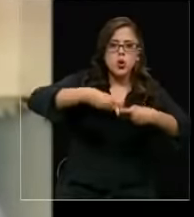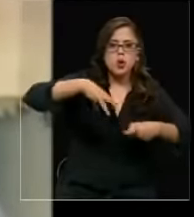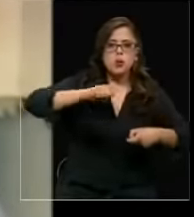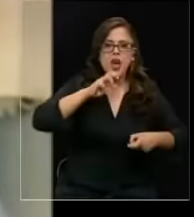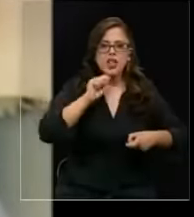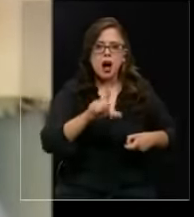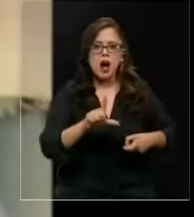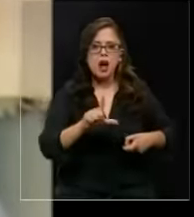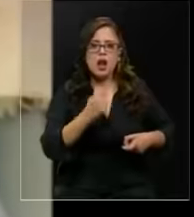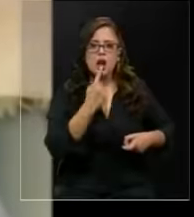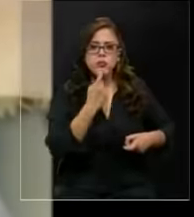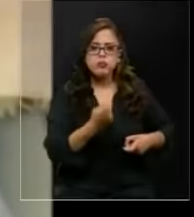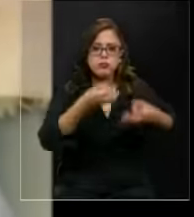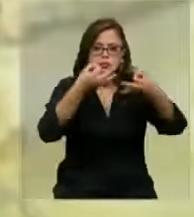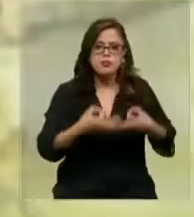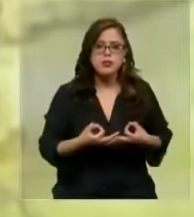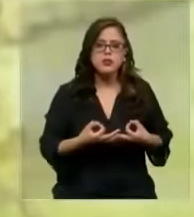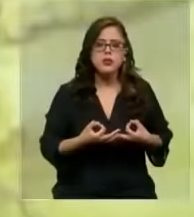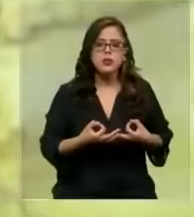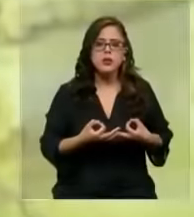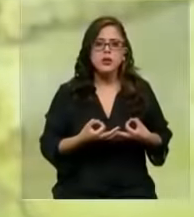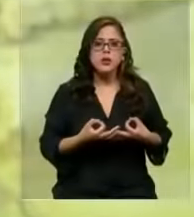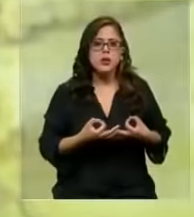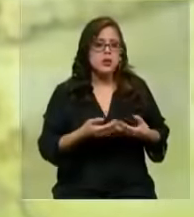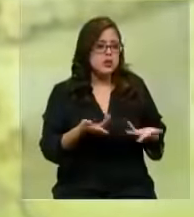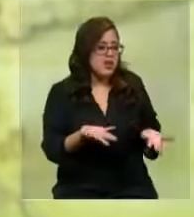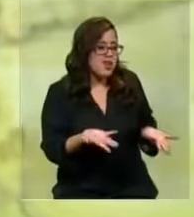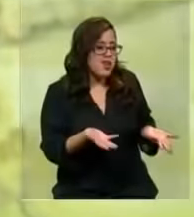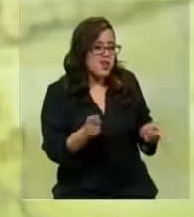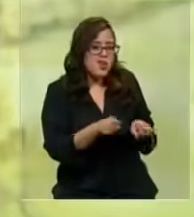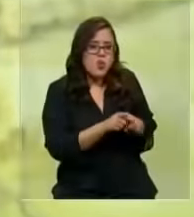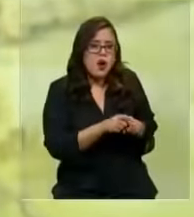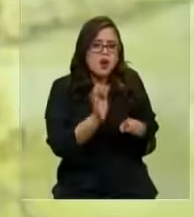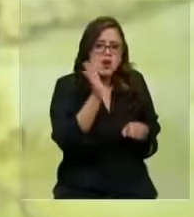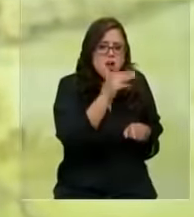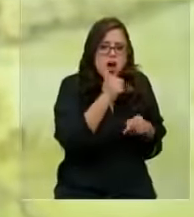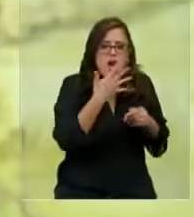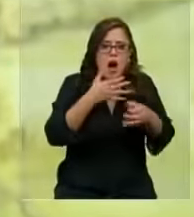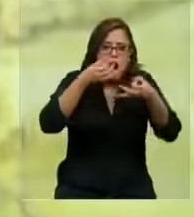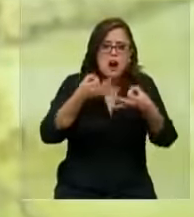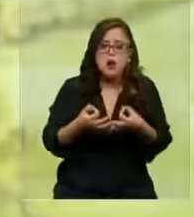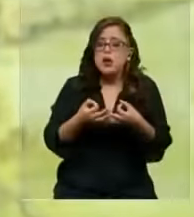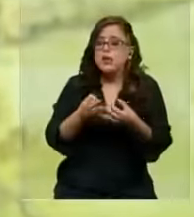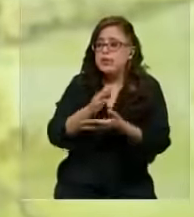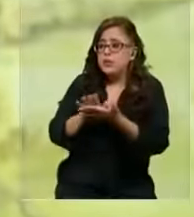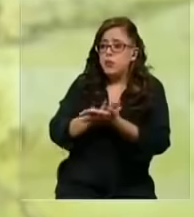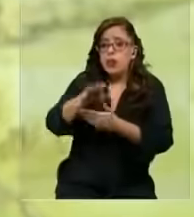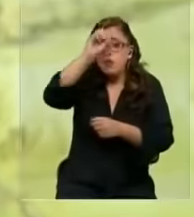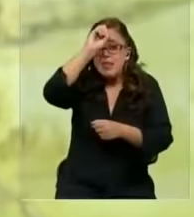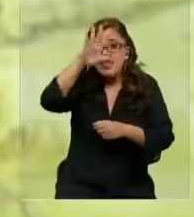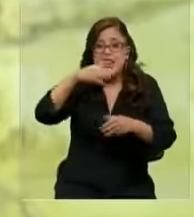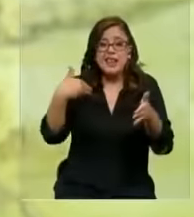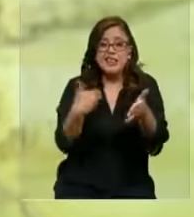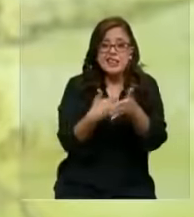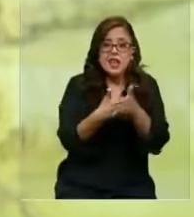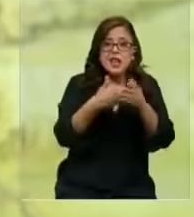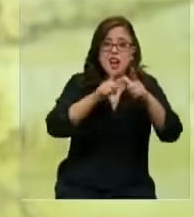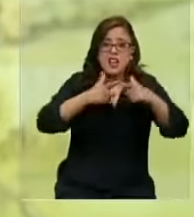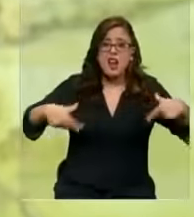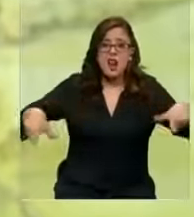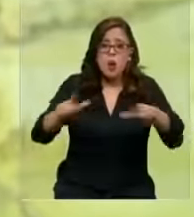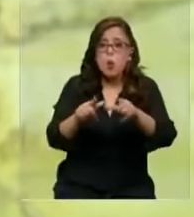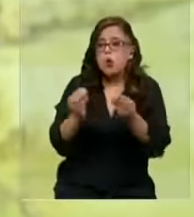agua que ya no hay. Si tenemos mineras por el lado de la laguna, obviamente puede ser perjudicada.